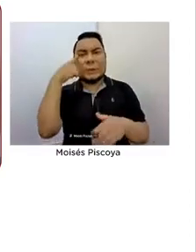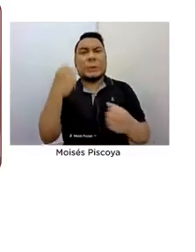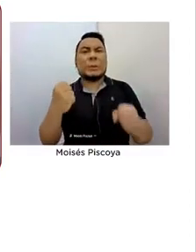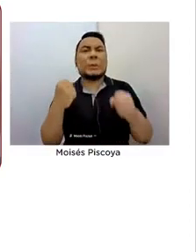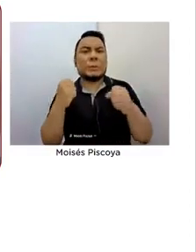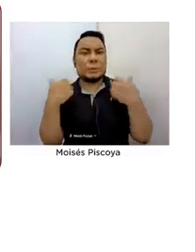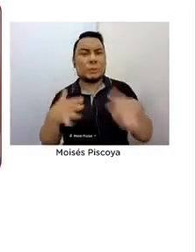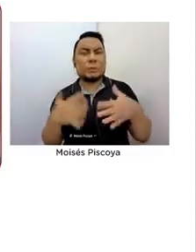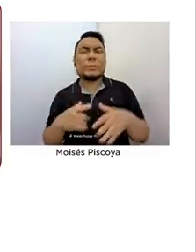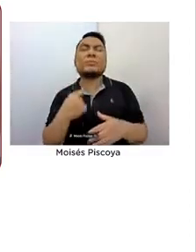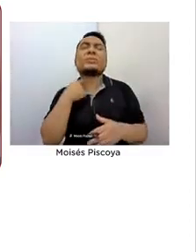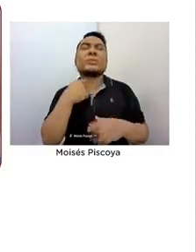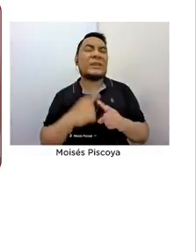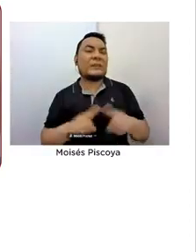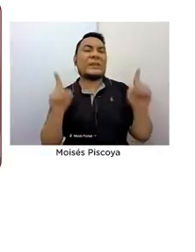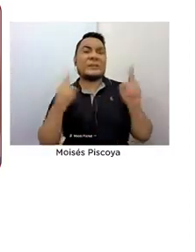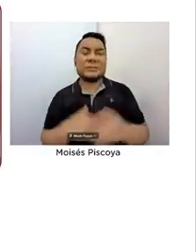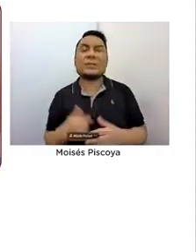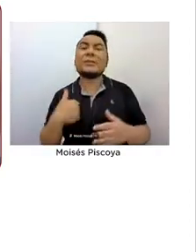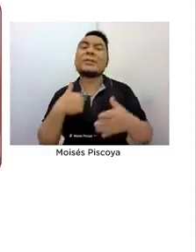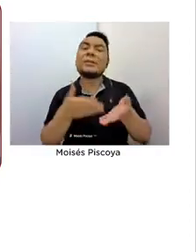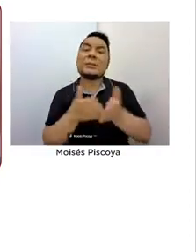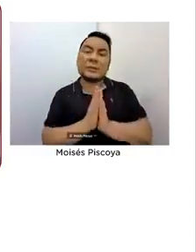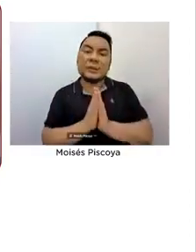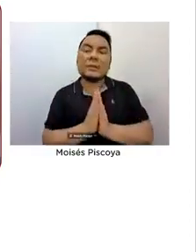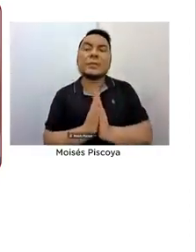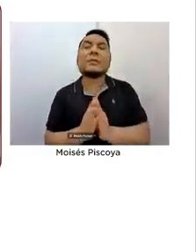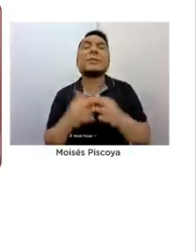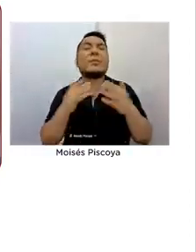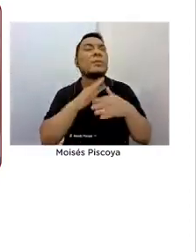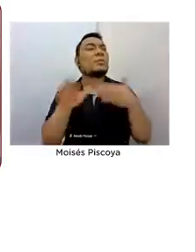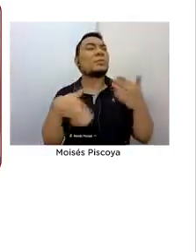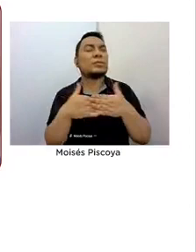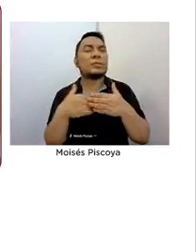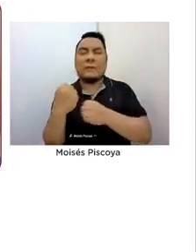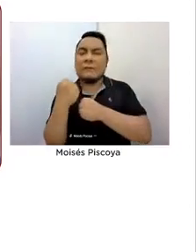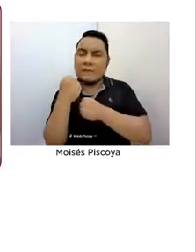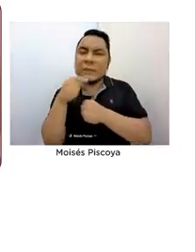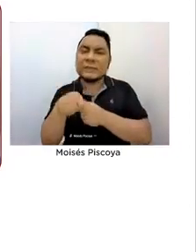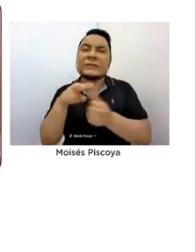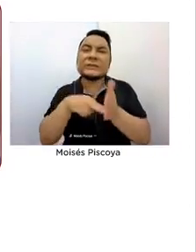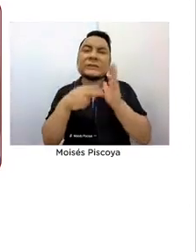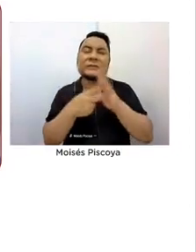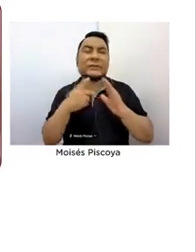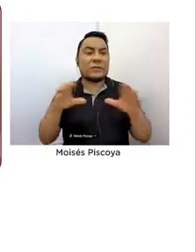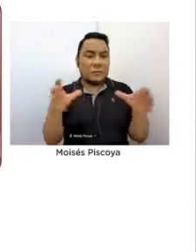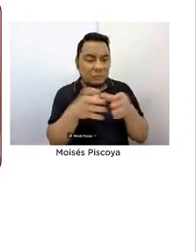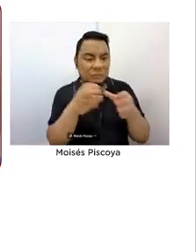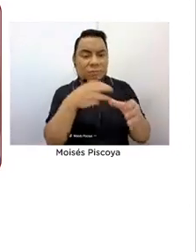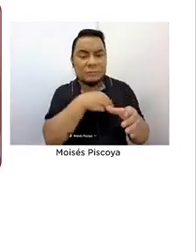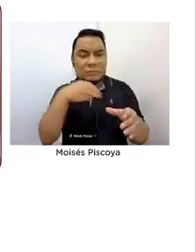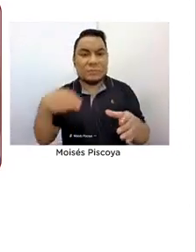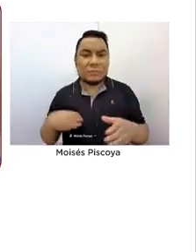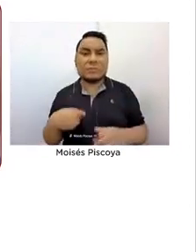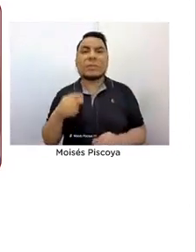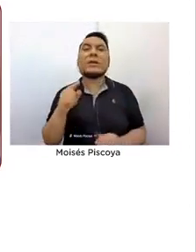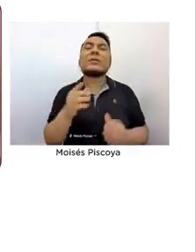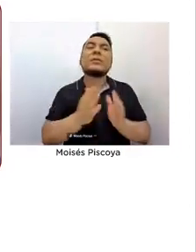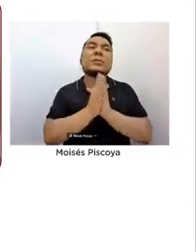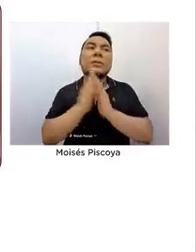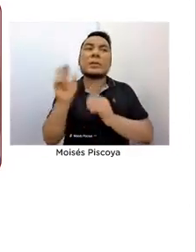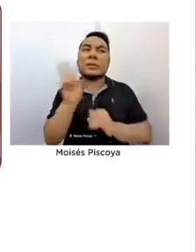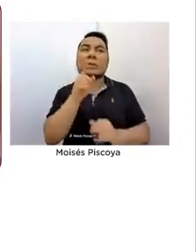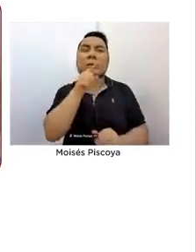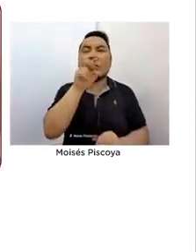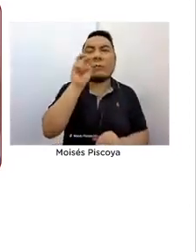manera diferente. Yo les pido, con toda la fuerza de lo que significa el magisterio, no perder de vista